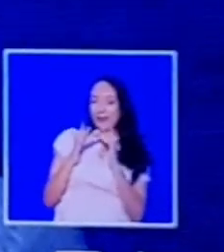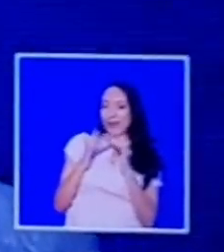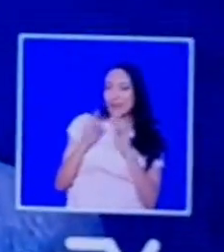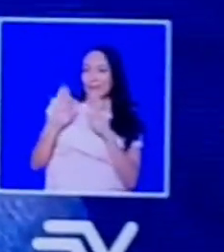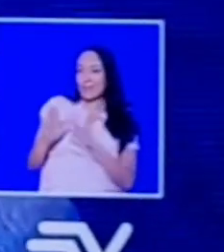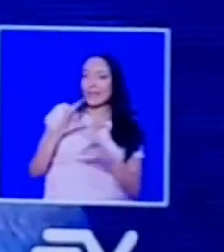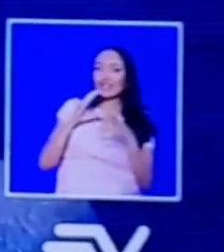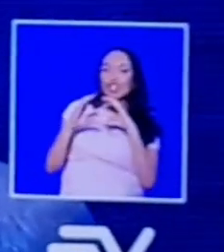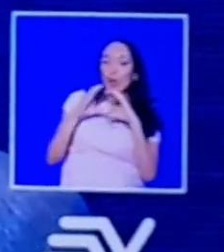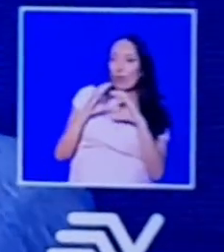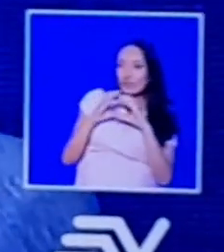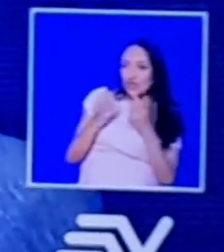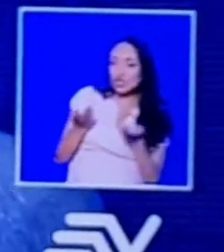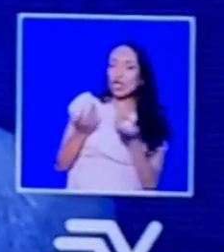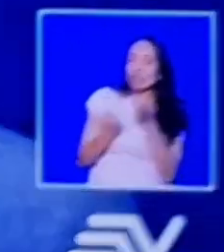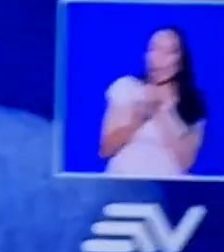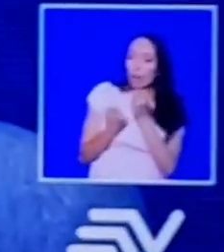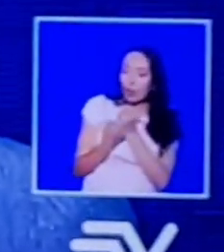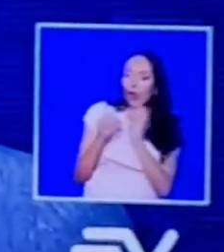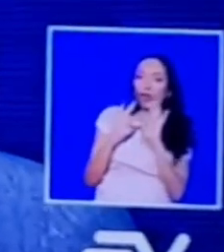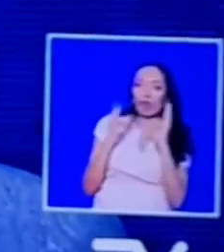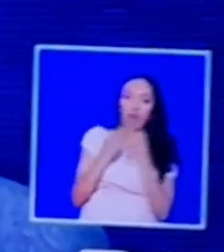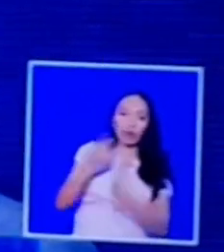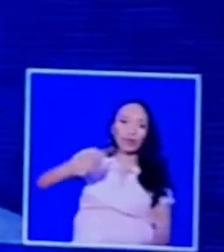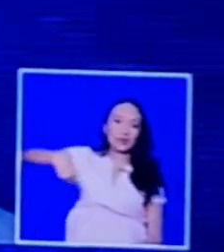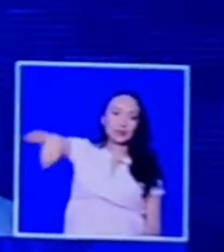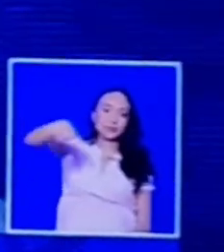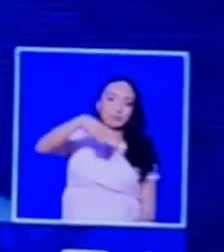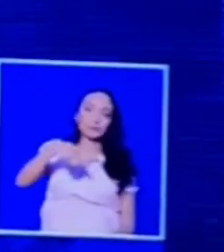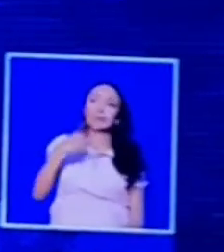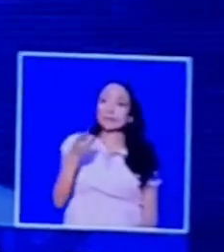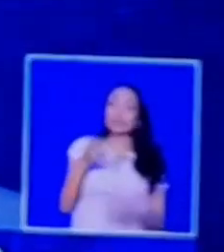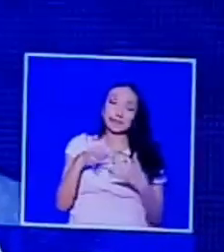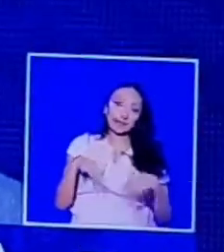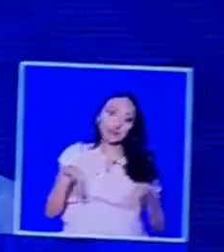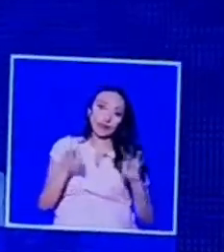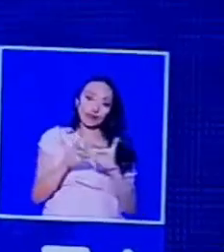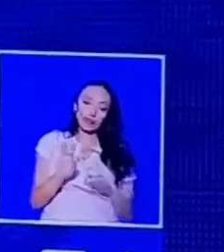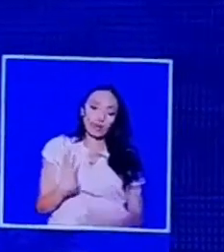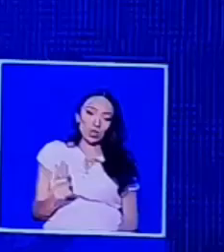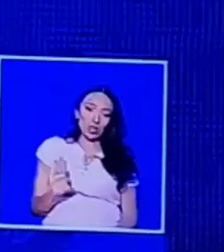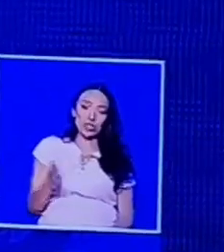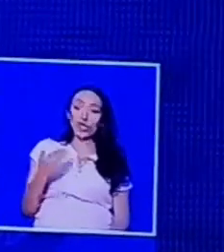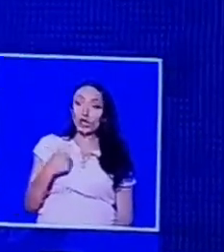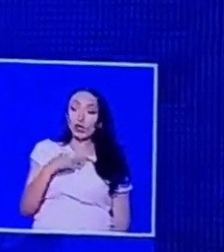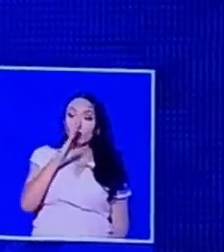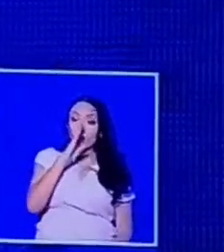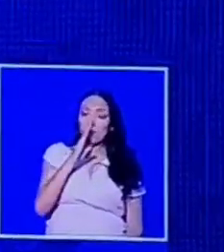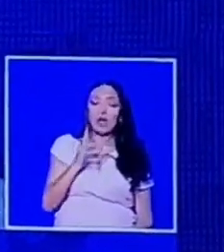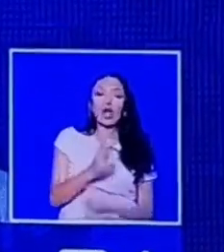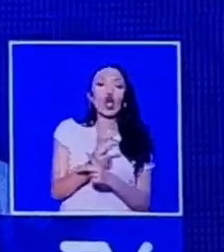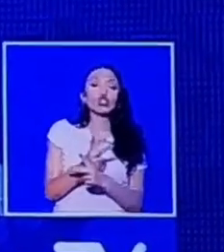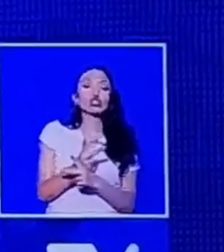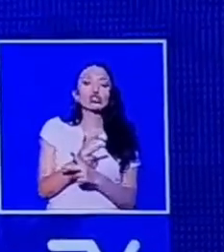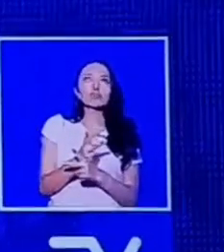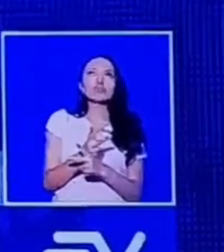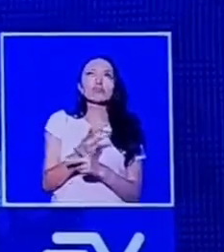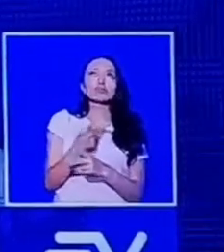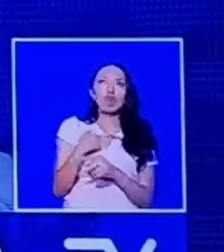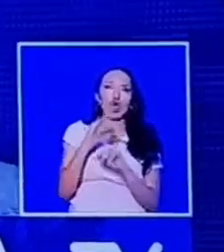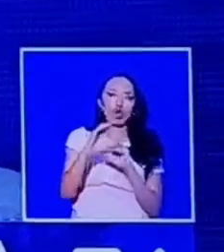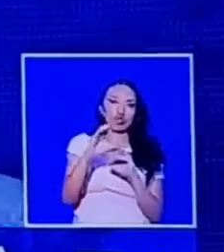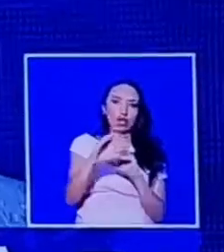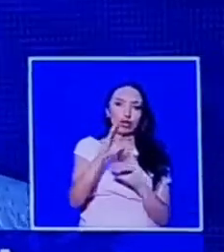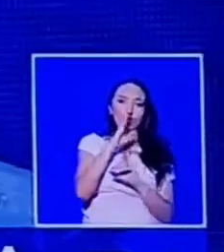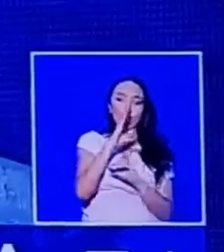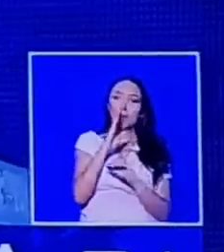esas conversaciones, ese apoyo entre familia. Y eso es muy importante, y ese es el consejo que yo siempre le doy a las personas, de que no se alejen